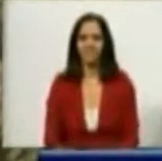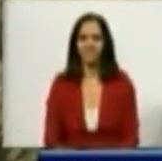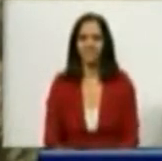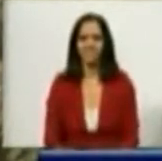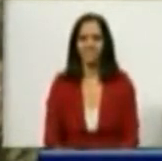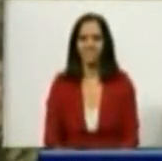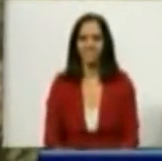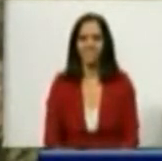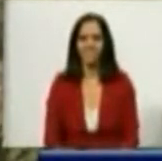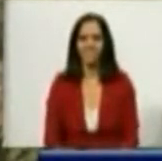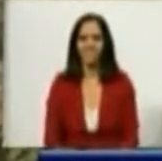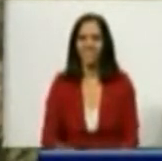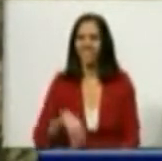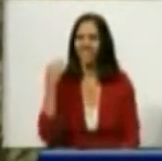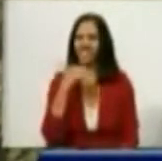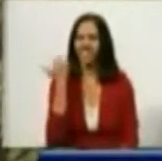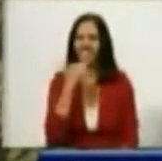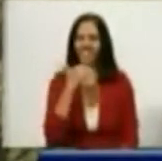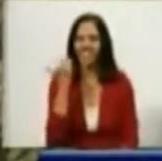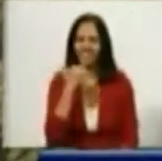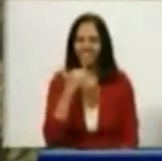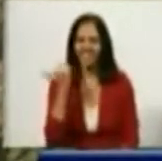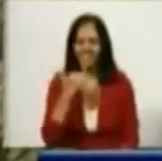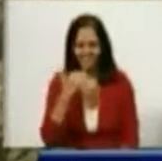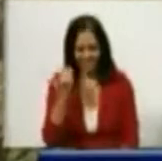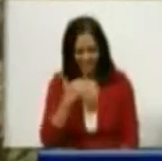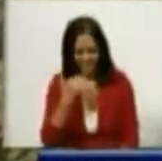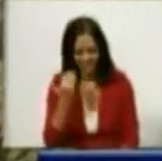el Gustavito está muerto la risa